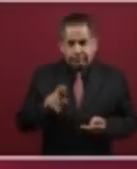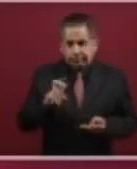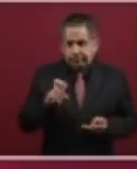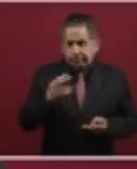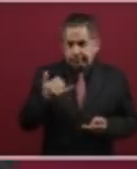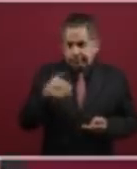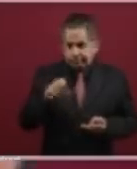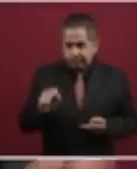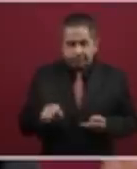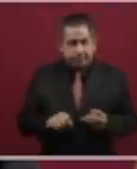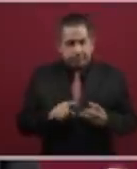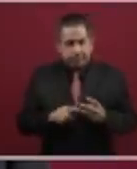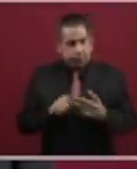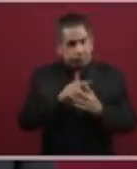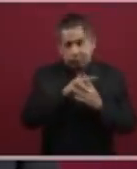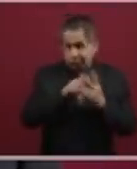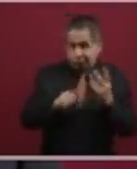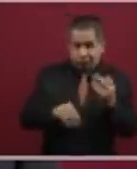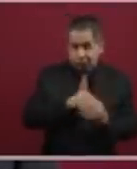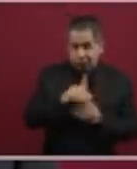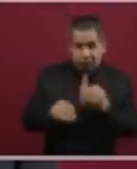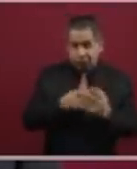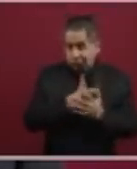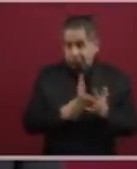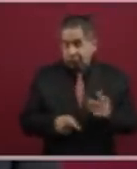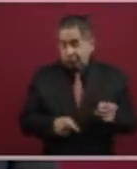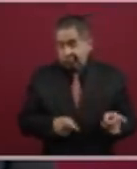Reyes, todos ellos.